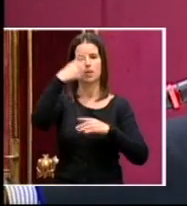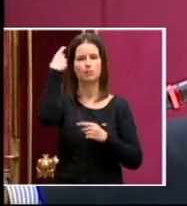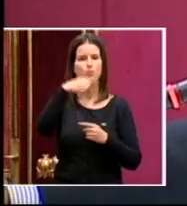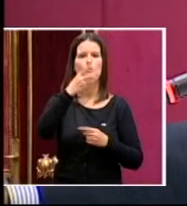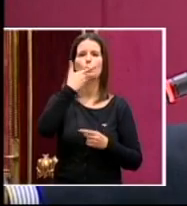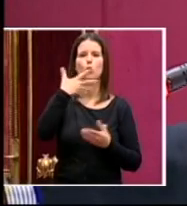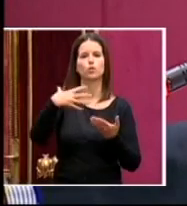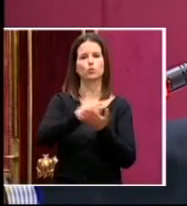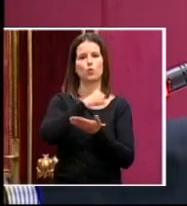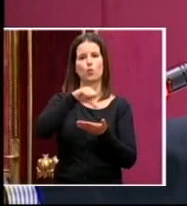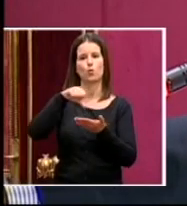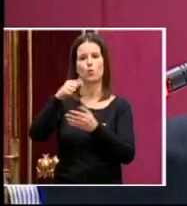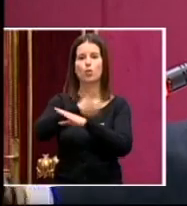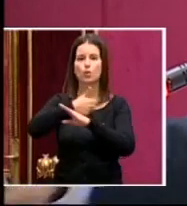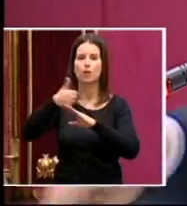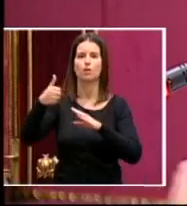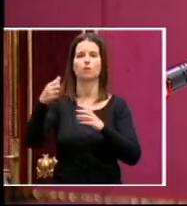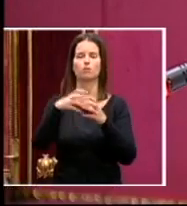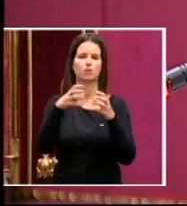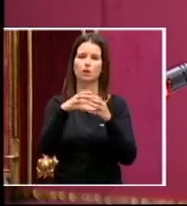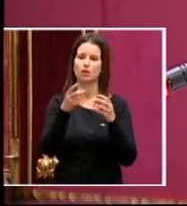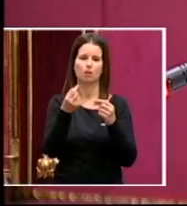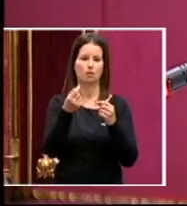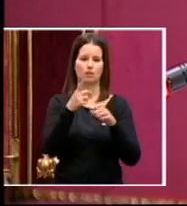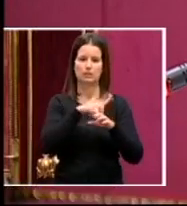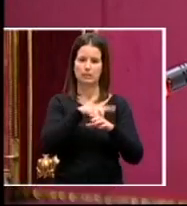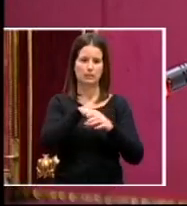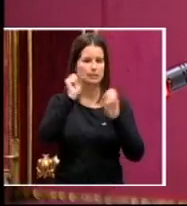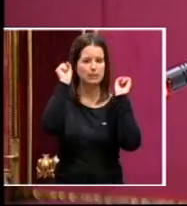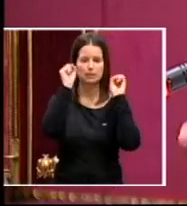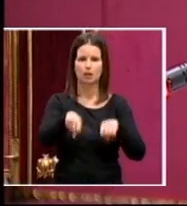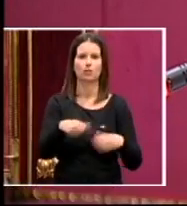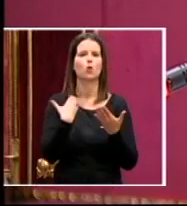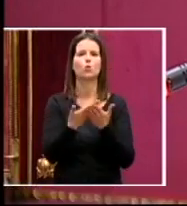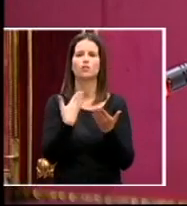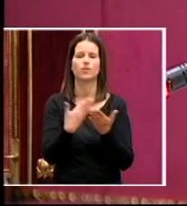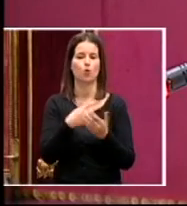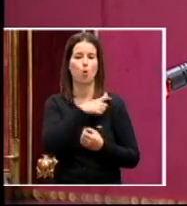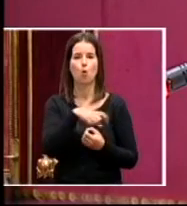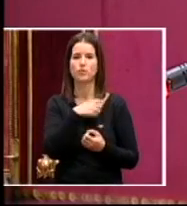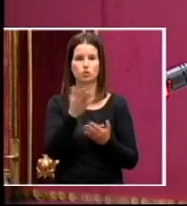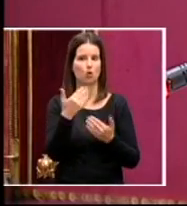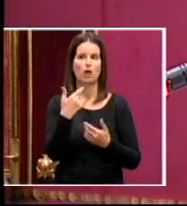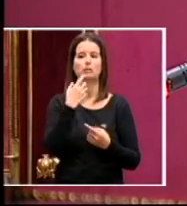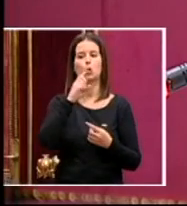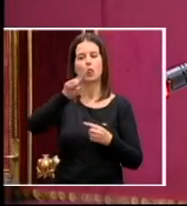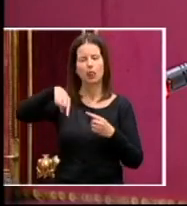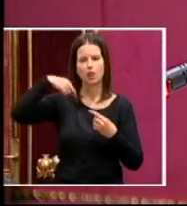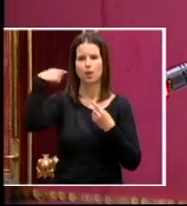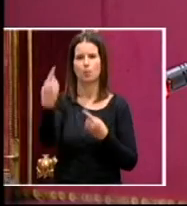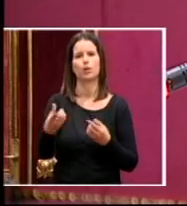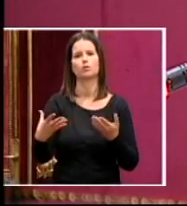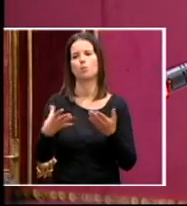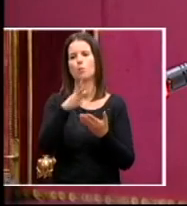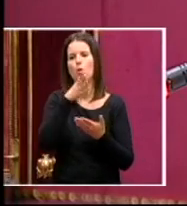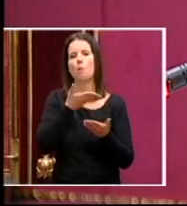los ciudadanos de Granada, no estuvo a tiempo ni se justificó en la comisión, sino que se trajo luego porque hubo una petición de todos los grupos